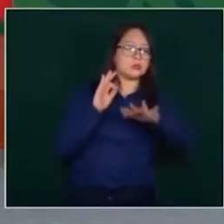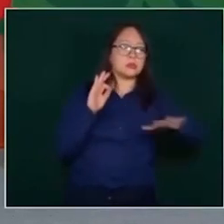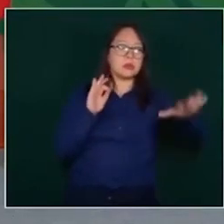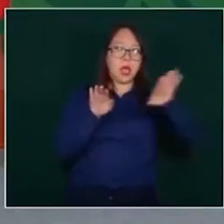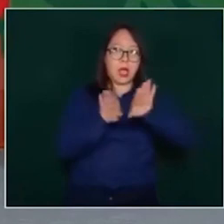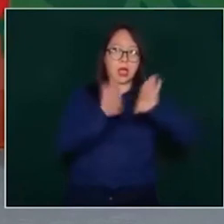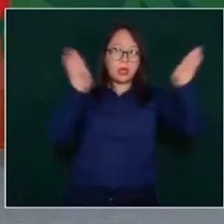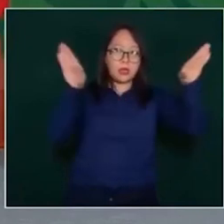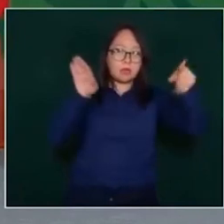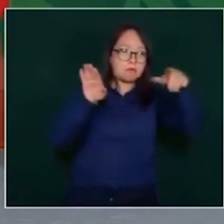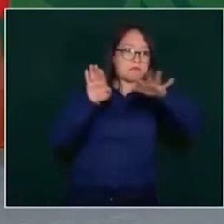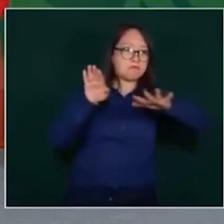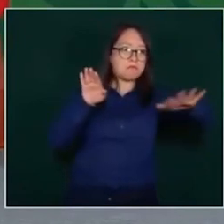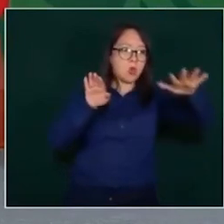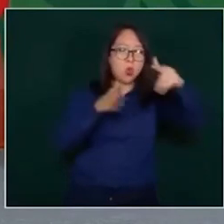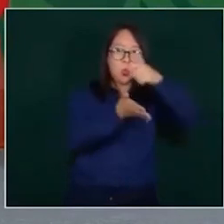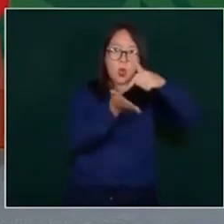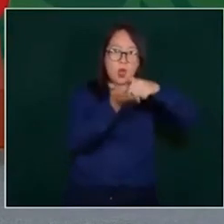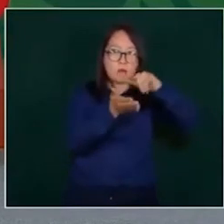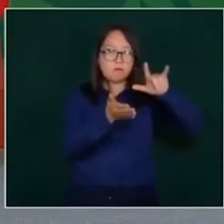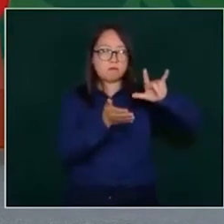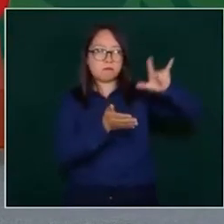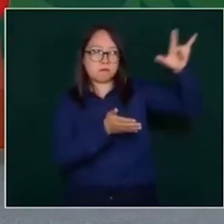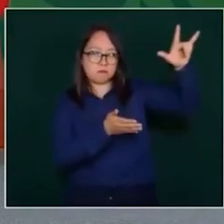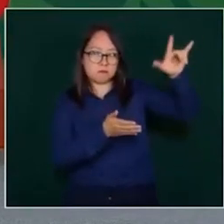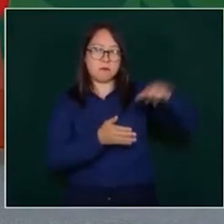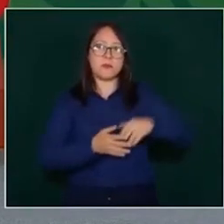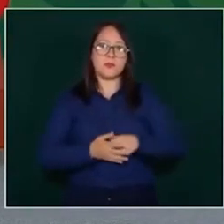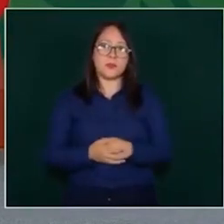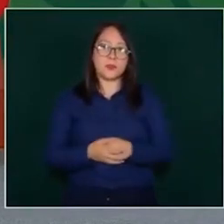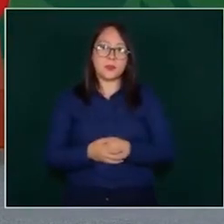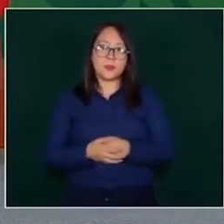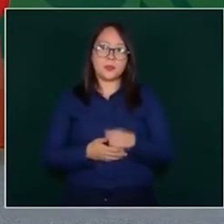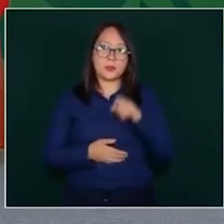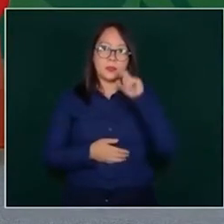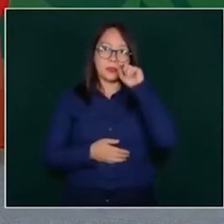de la Marina, el aeropuerto,